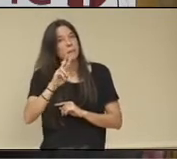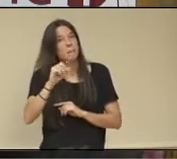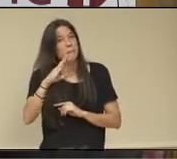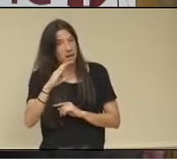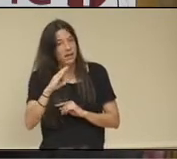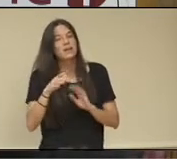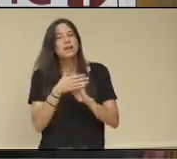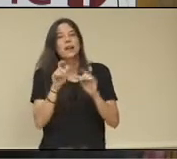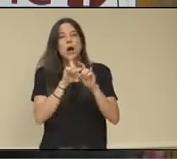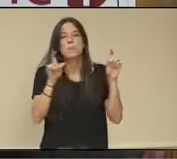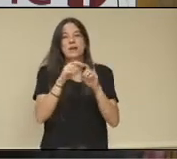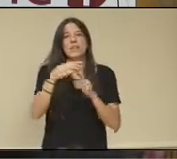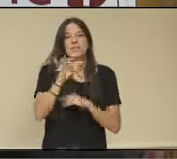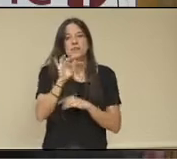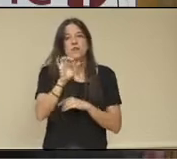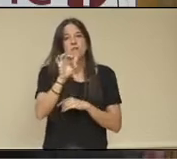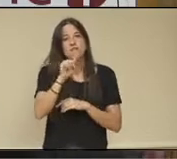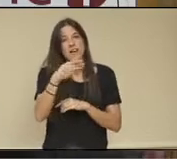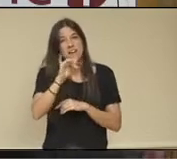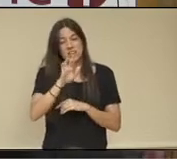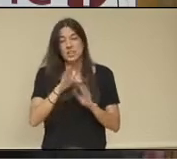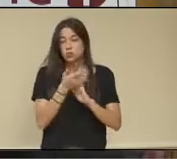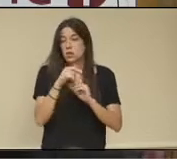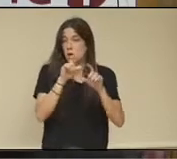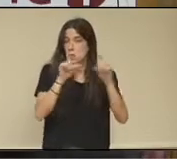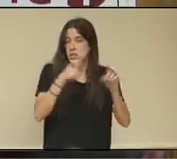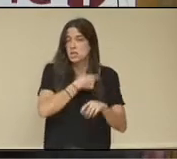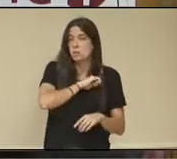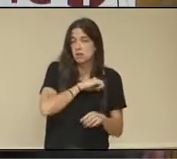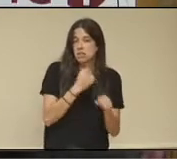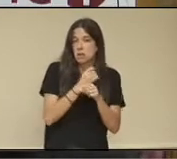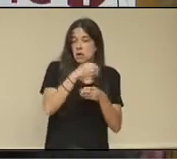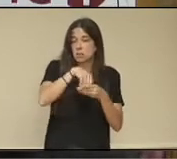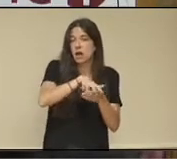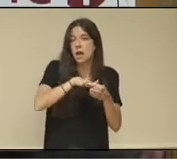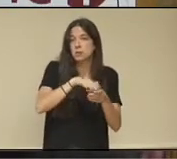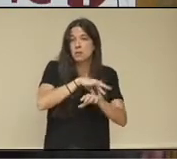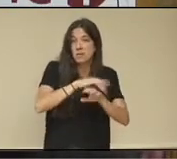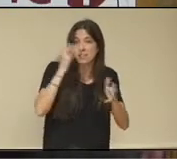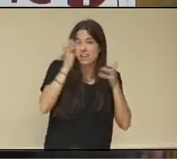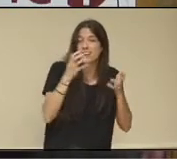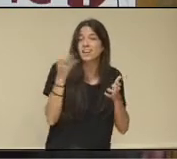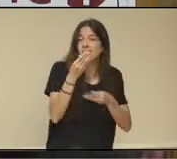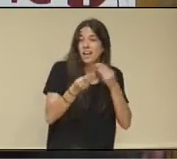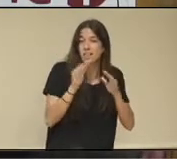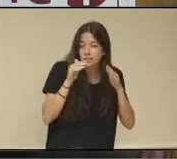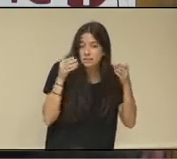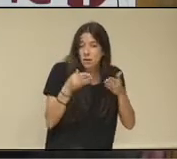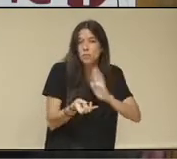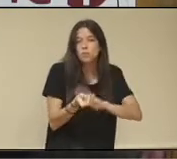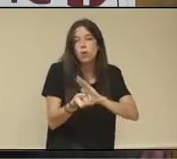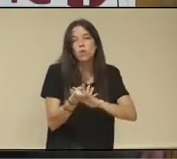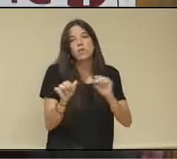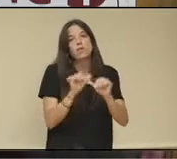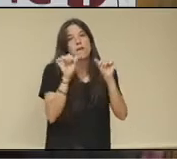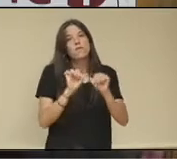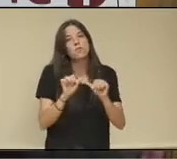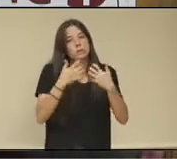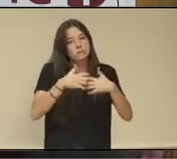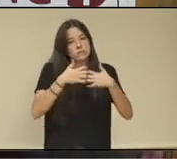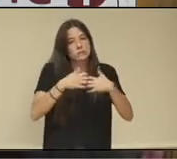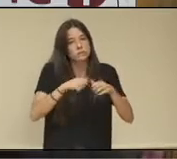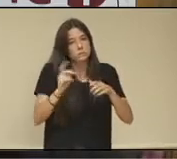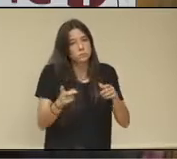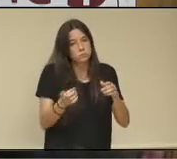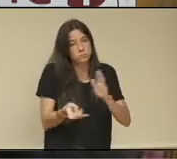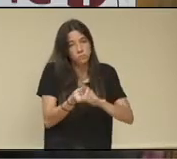es una compañía española que trabajaba en veterinaria, se dedicó a producir de forma industrial